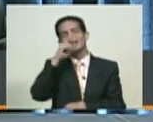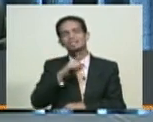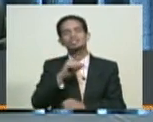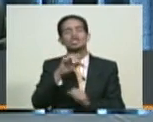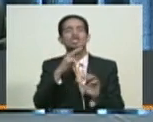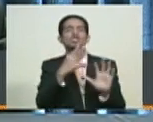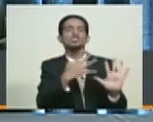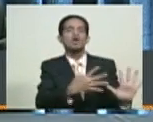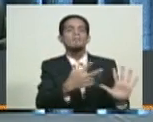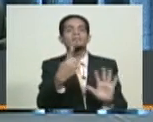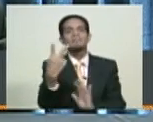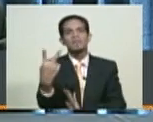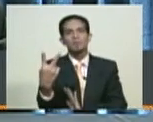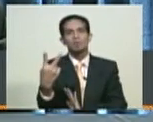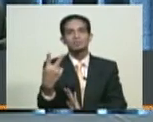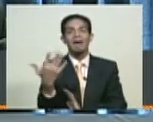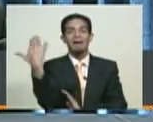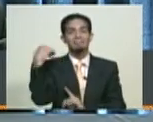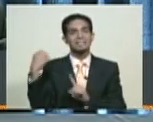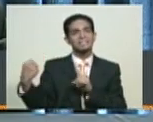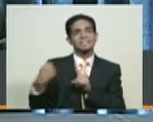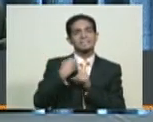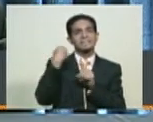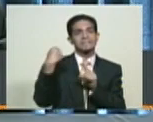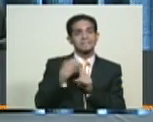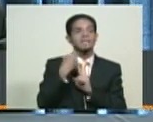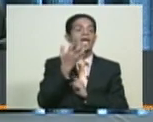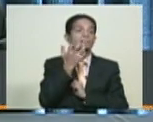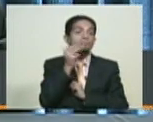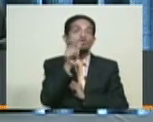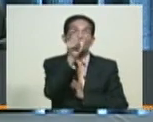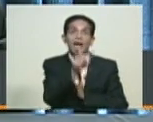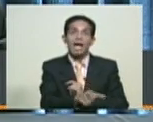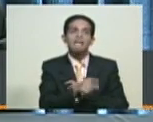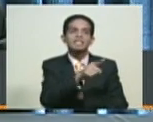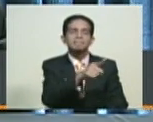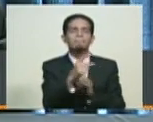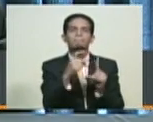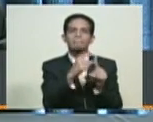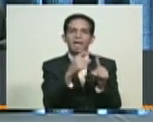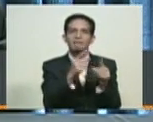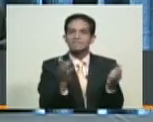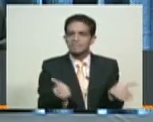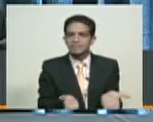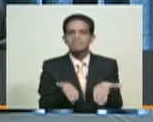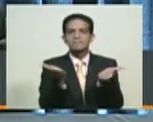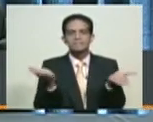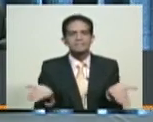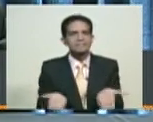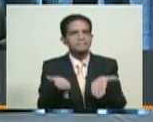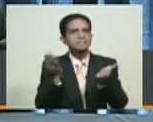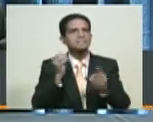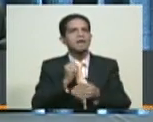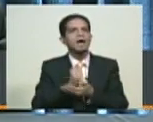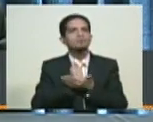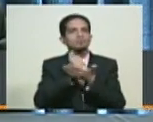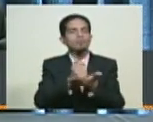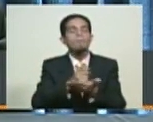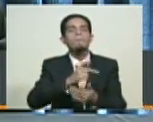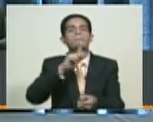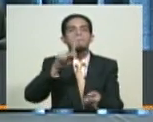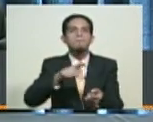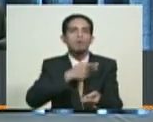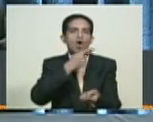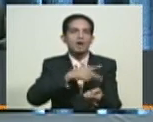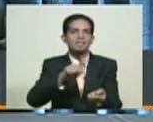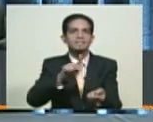cuando tanto nos perseguían siempre estaba ebrio con su palabra de aliento con su protección con su poesía con su canto